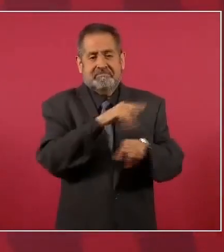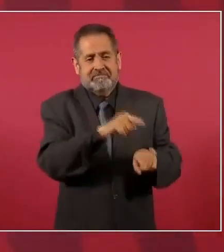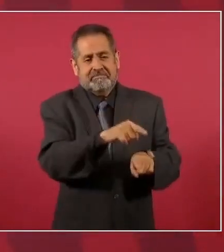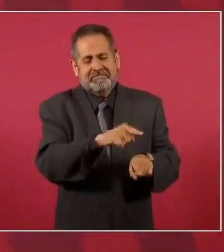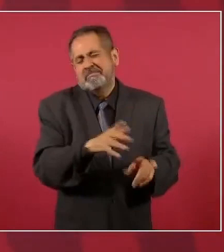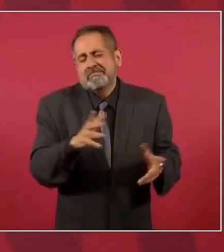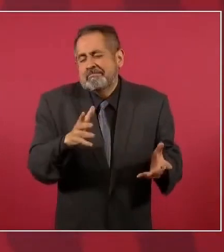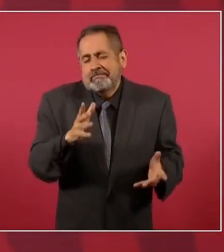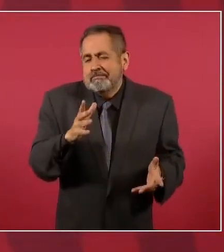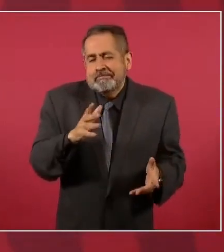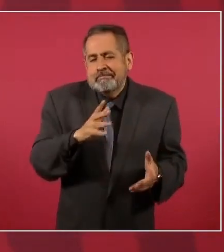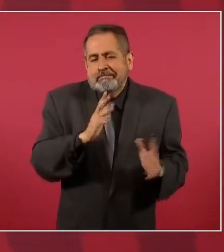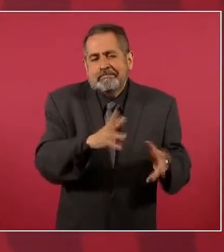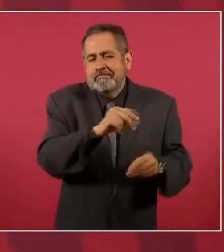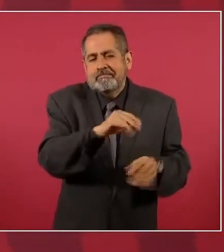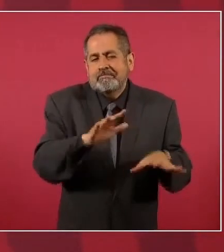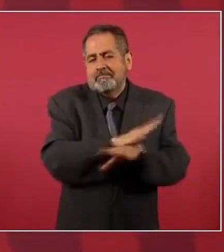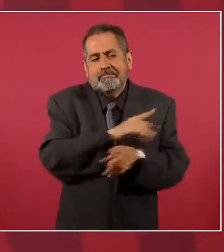cambien.